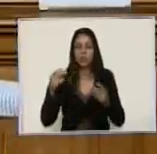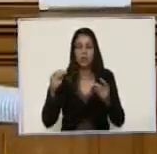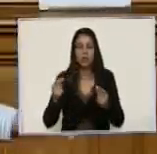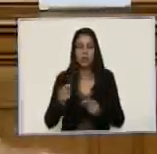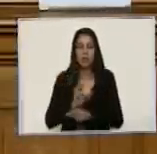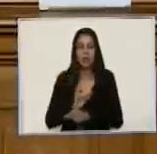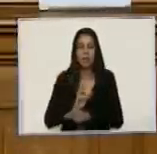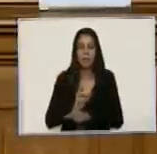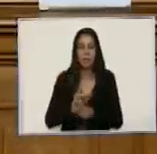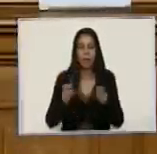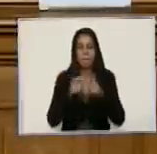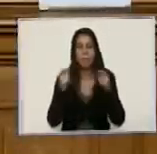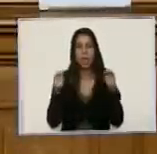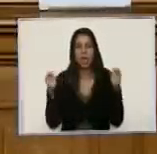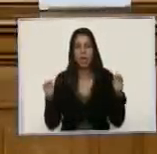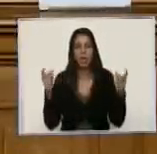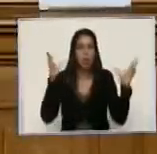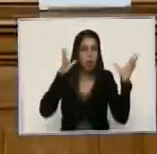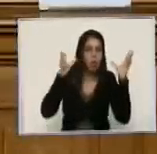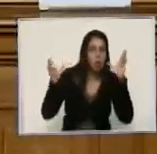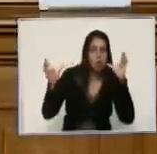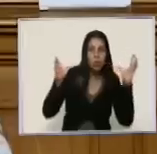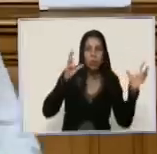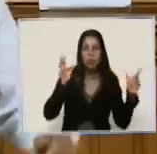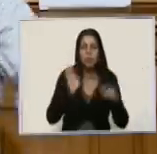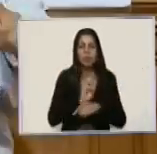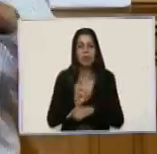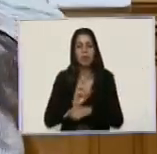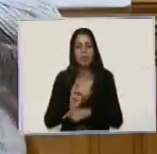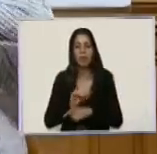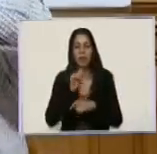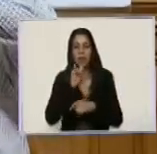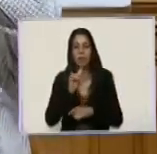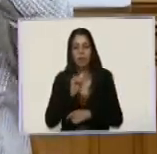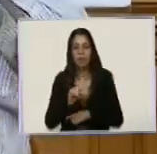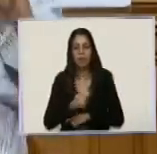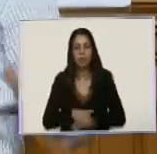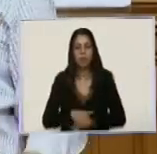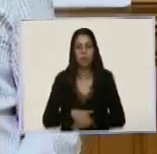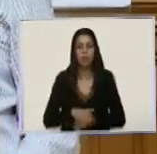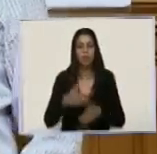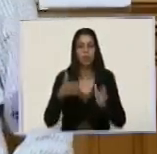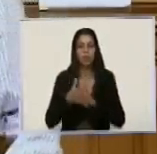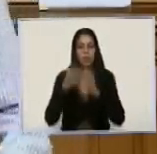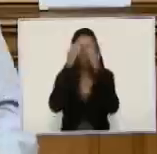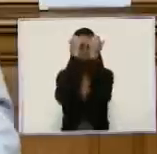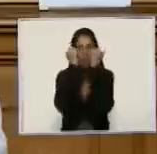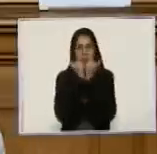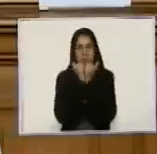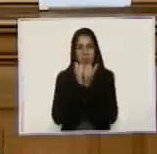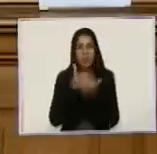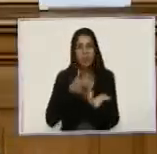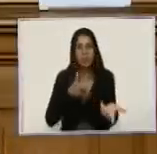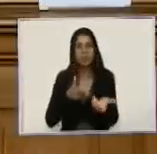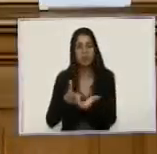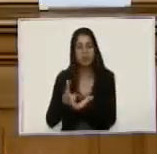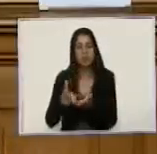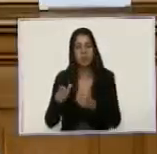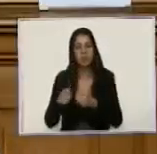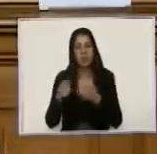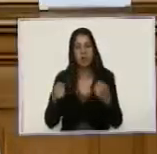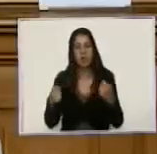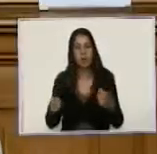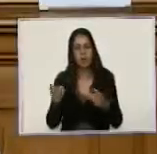los reportes de todas partes, sobre todo de los viejos guerrilleros, reportándose